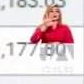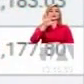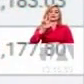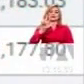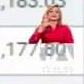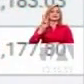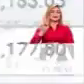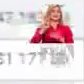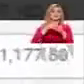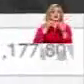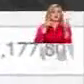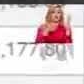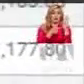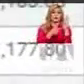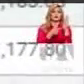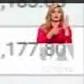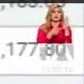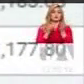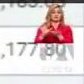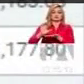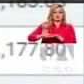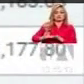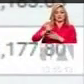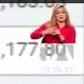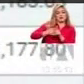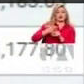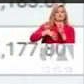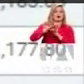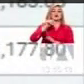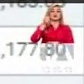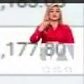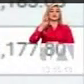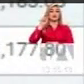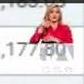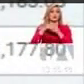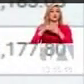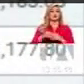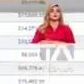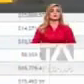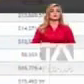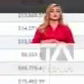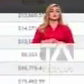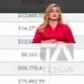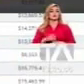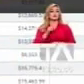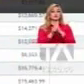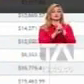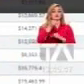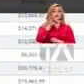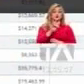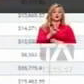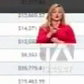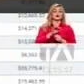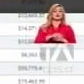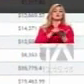impuestos, es decir, tuvo ingresos por mes superiores a los $16 mil. En el 2018